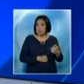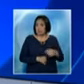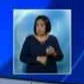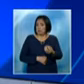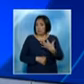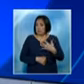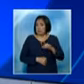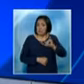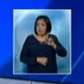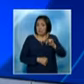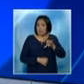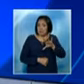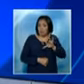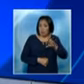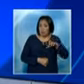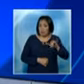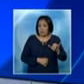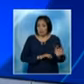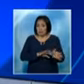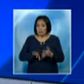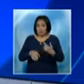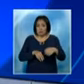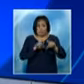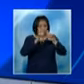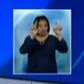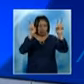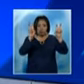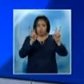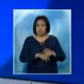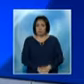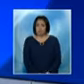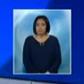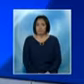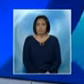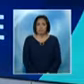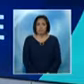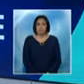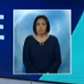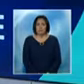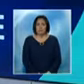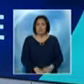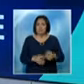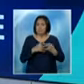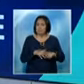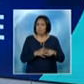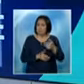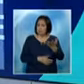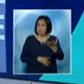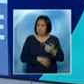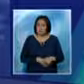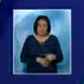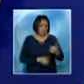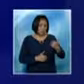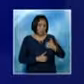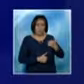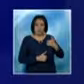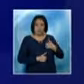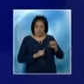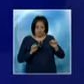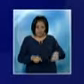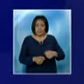de Indecopi. De inmediato, ahora sí, con nuestros titulares. Arrancamos con uno de los jóvenes militares sobrevivientes